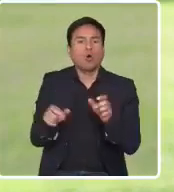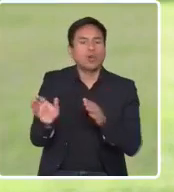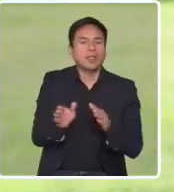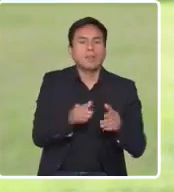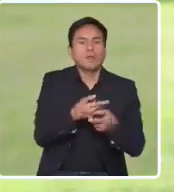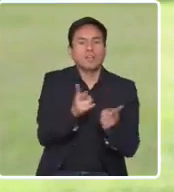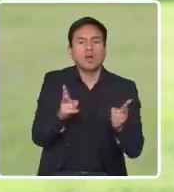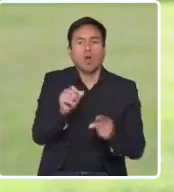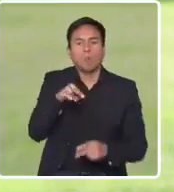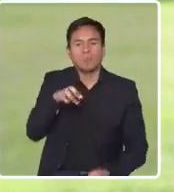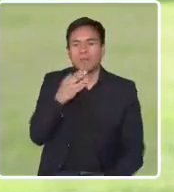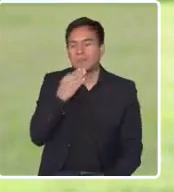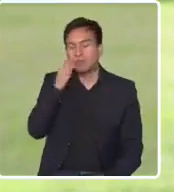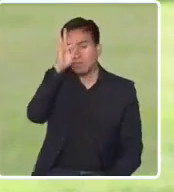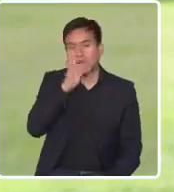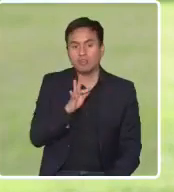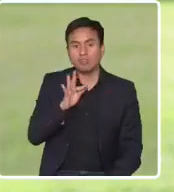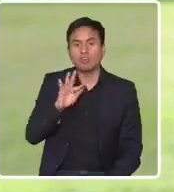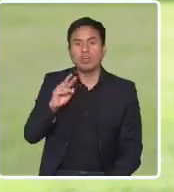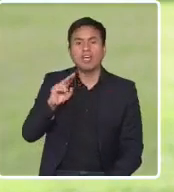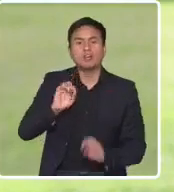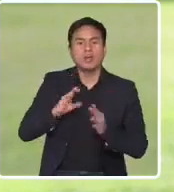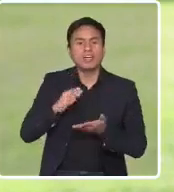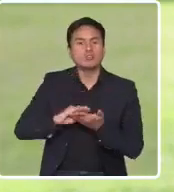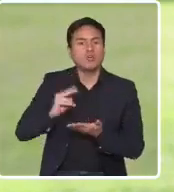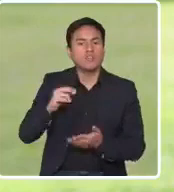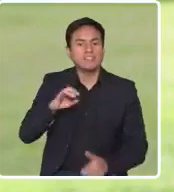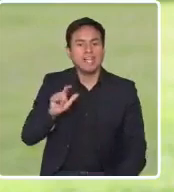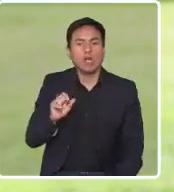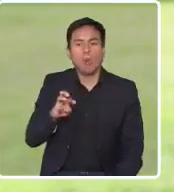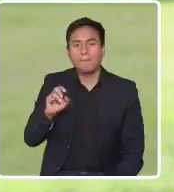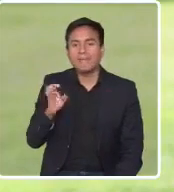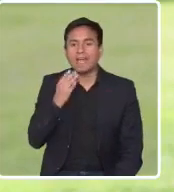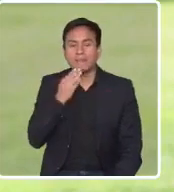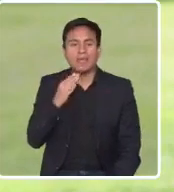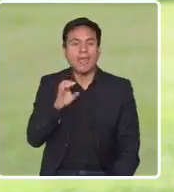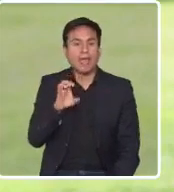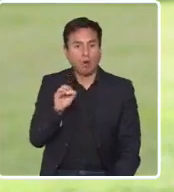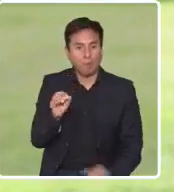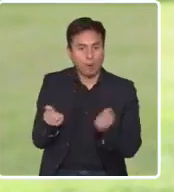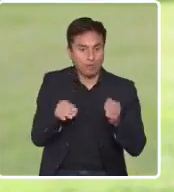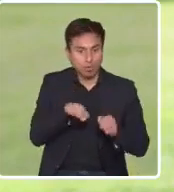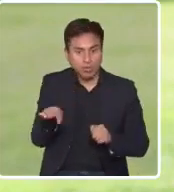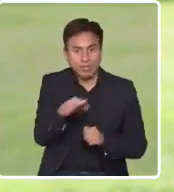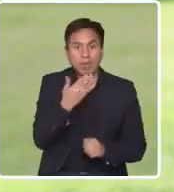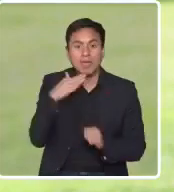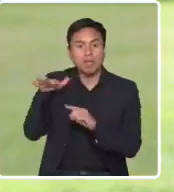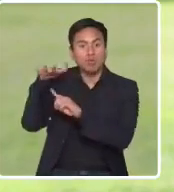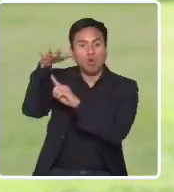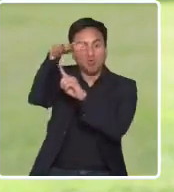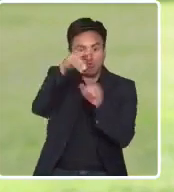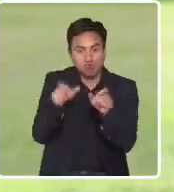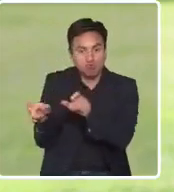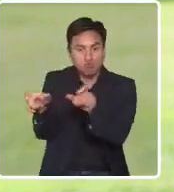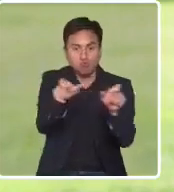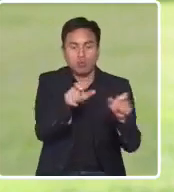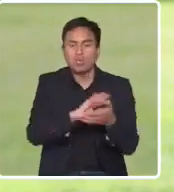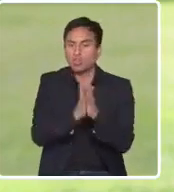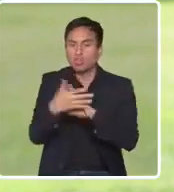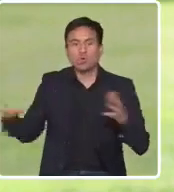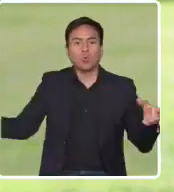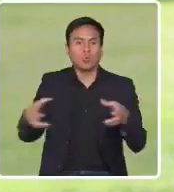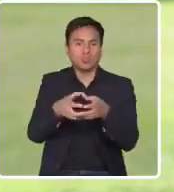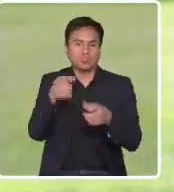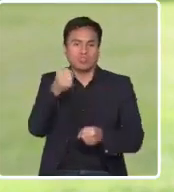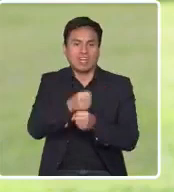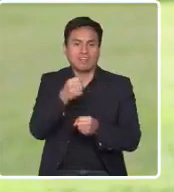COP, hay funcionarios de la escuela de suboficiales, hay GOPE, hay patrullas ECO y hay también de la sección de drones. Y entre todos juntos